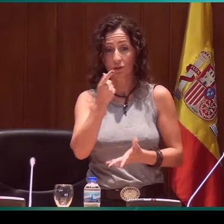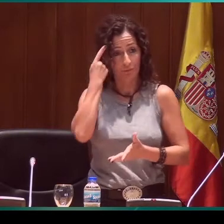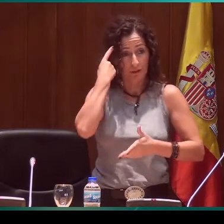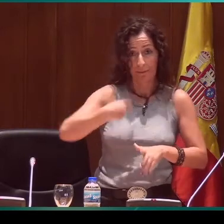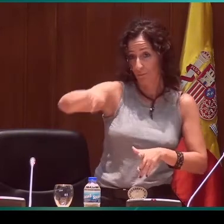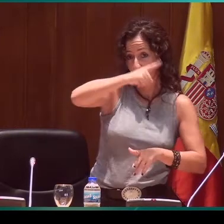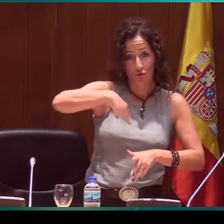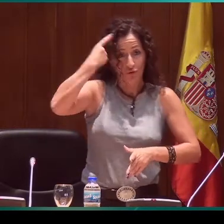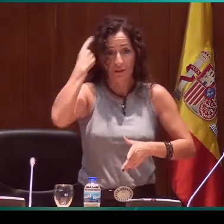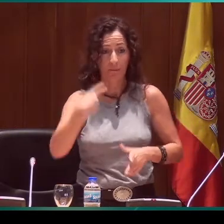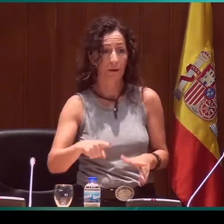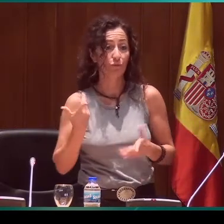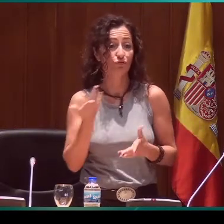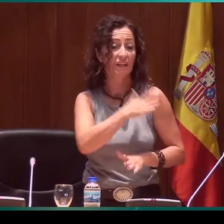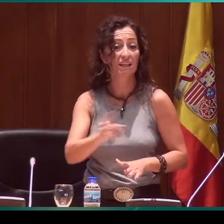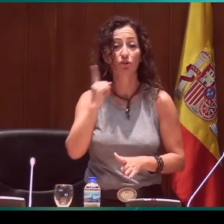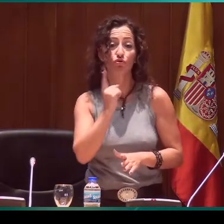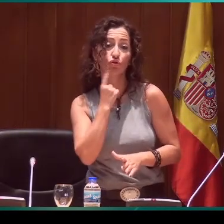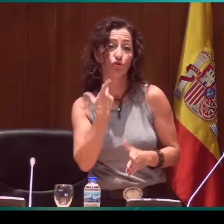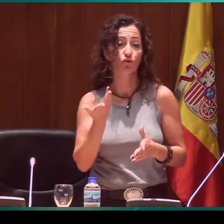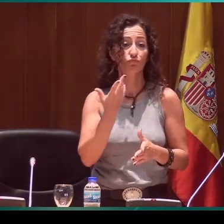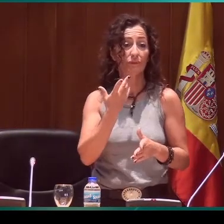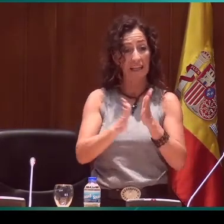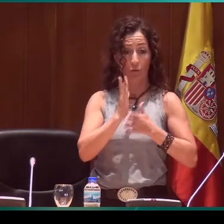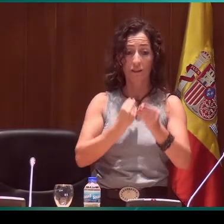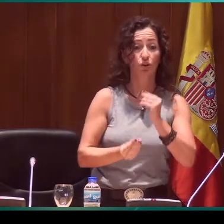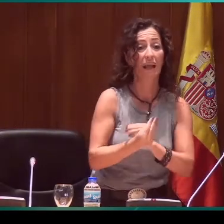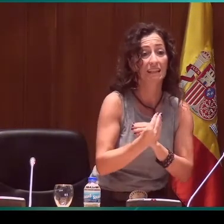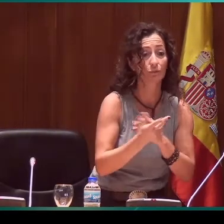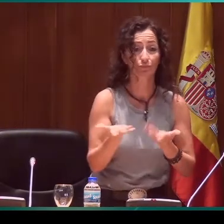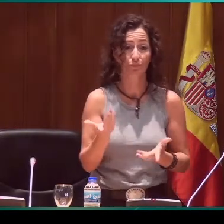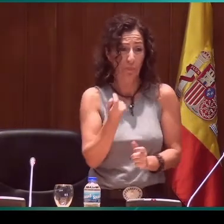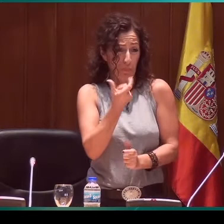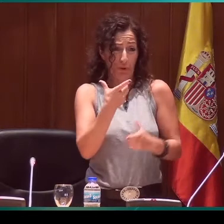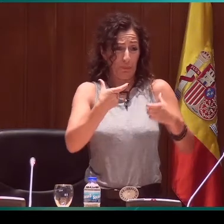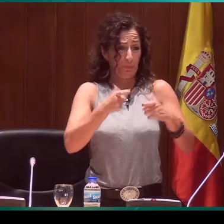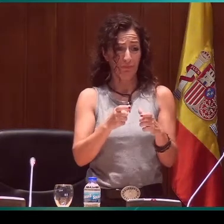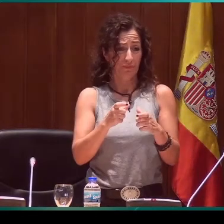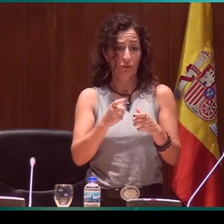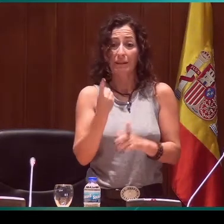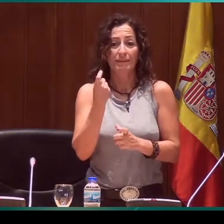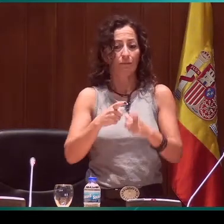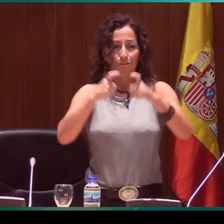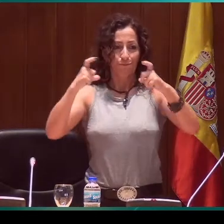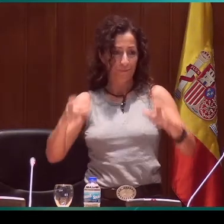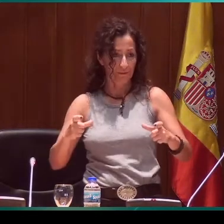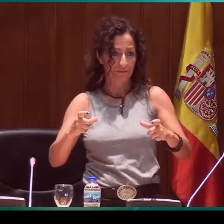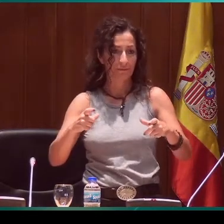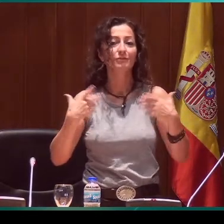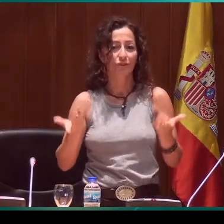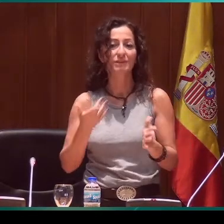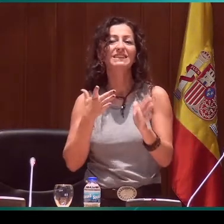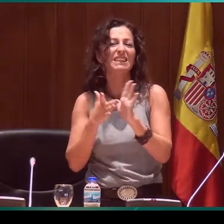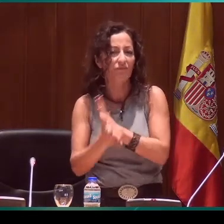con una muestra mayor, porque sabéis que los niños sordos nativos son muy